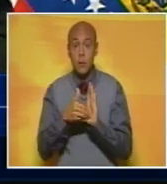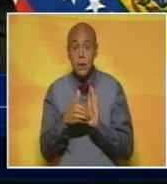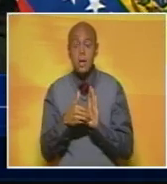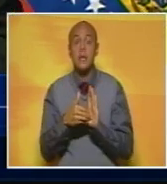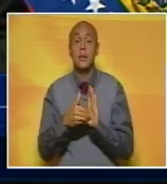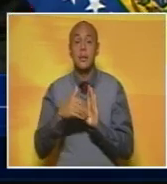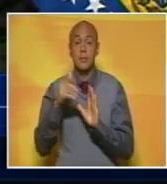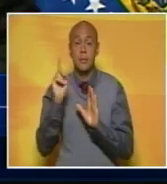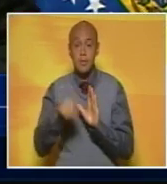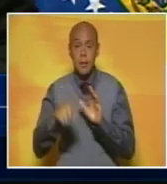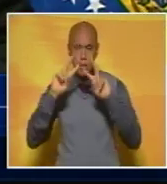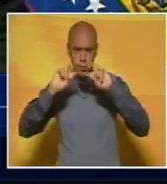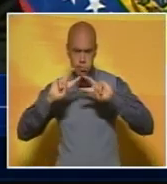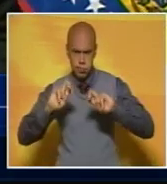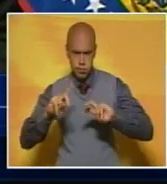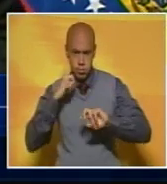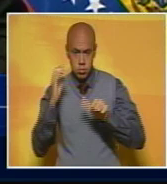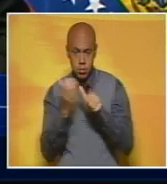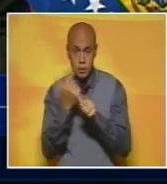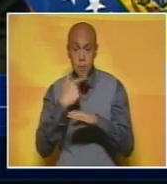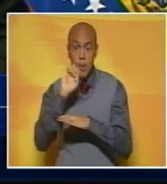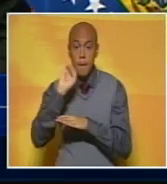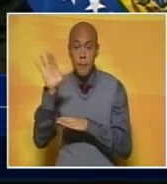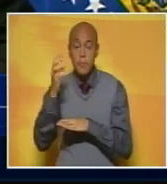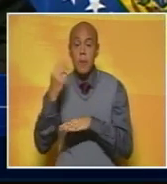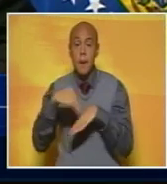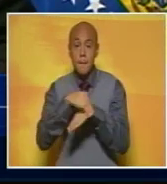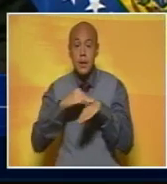218.099 experticias remitidas al Ministerio Público,